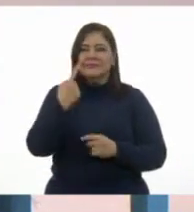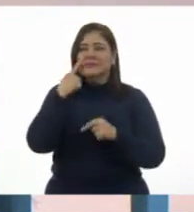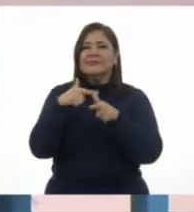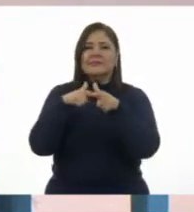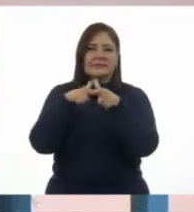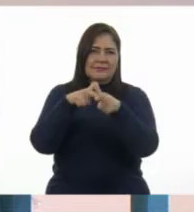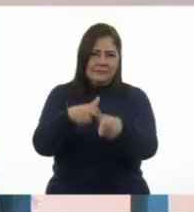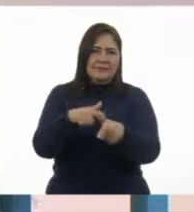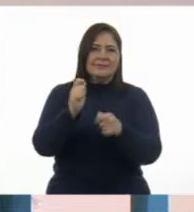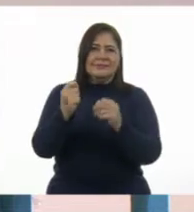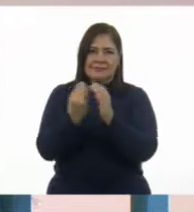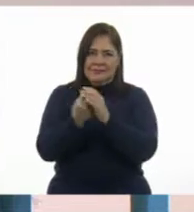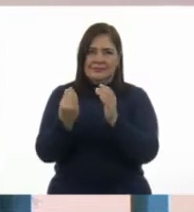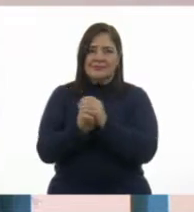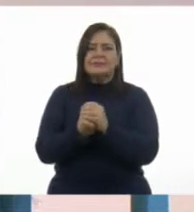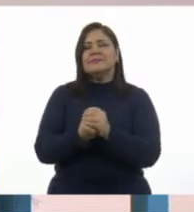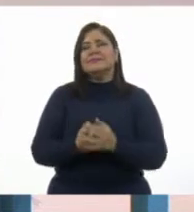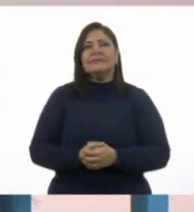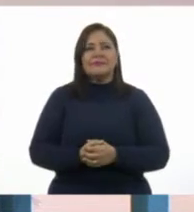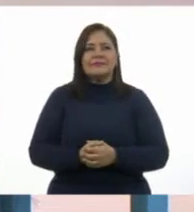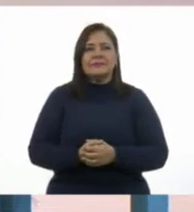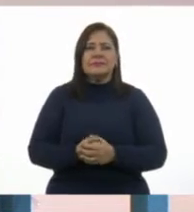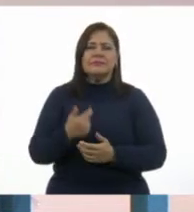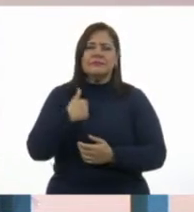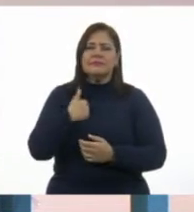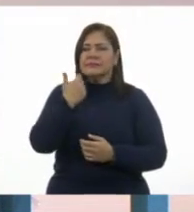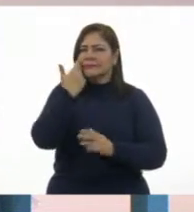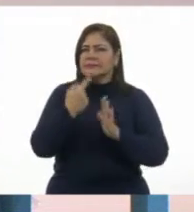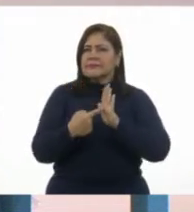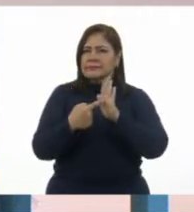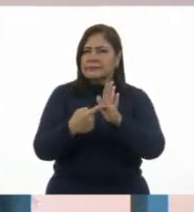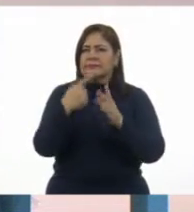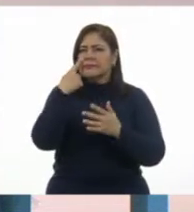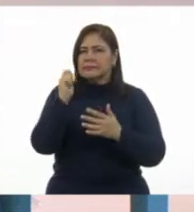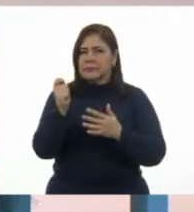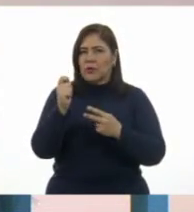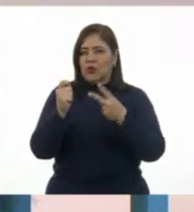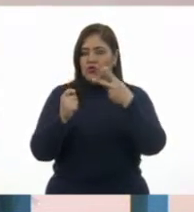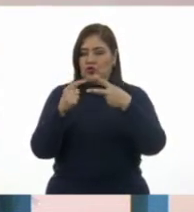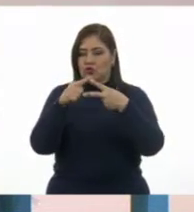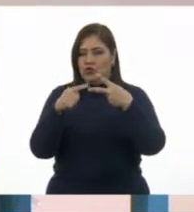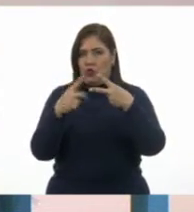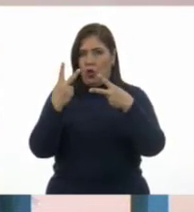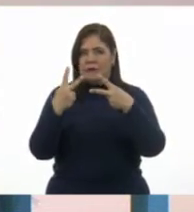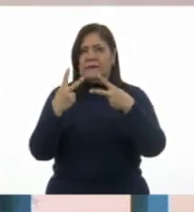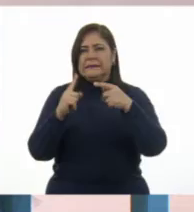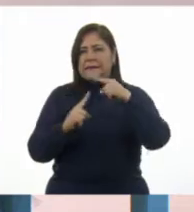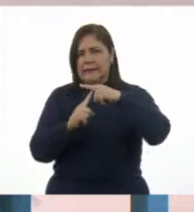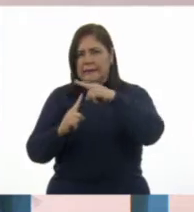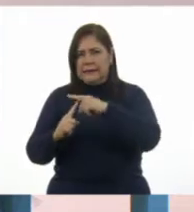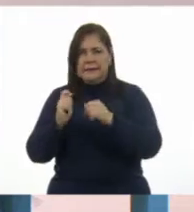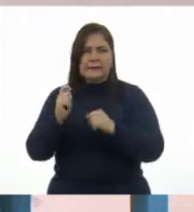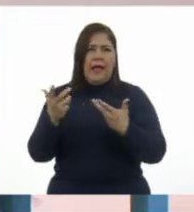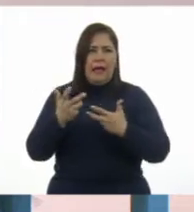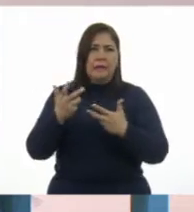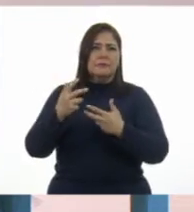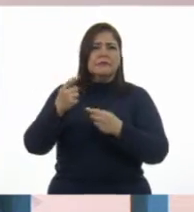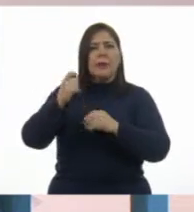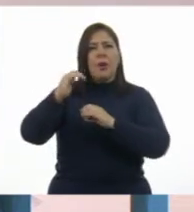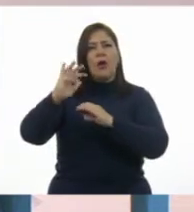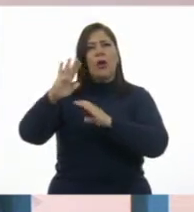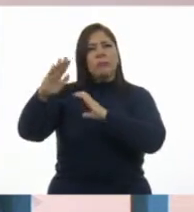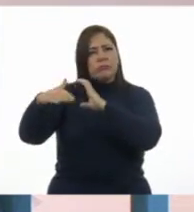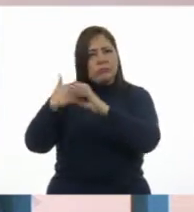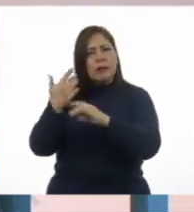seguir con nuestra clase. Sí. Y te quiero enseñar dos trabajos que me enviaron desde Chiapas. ¿De verdad?